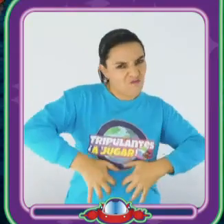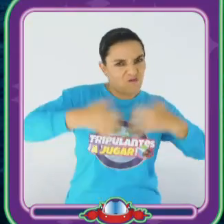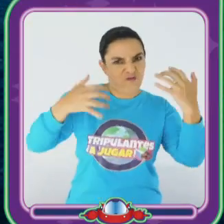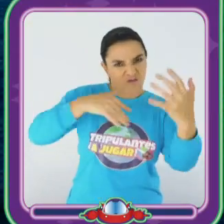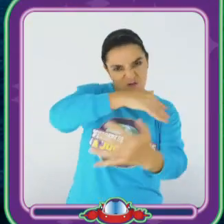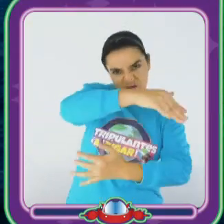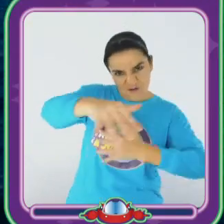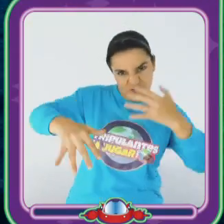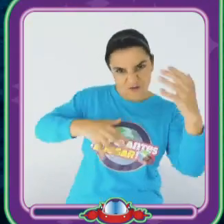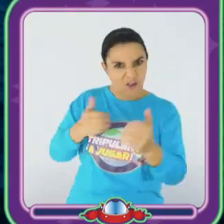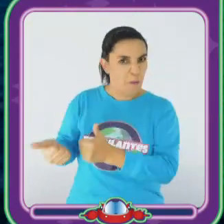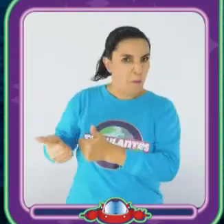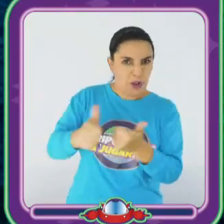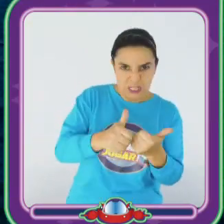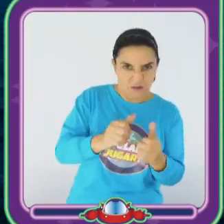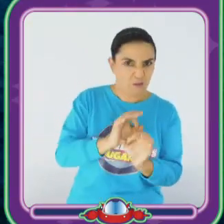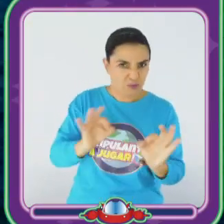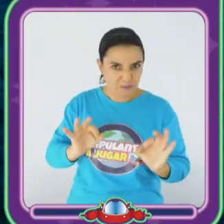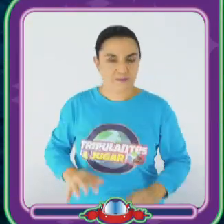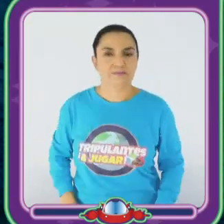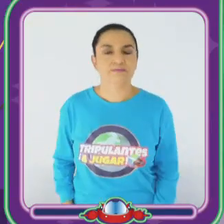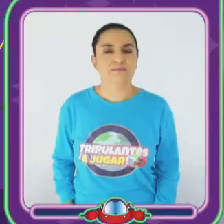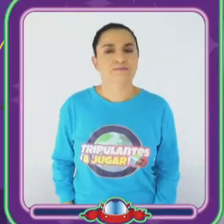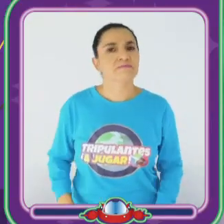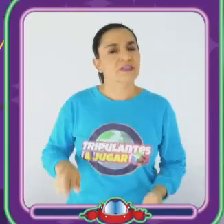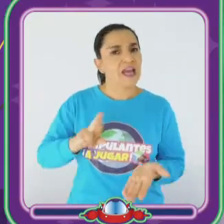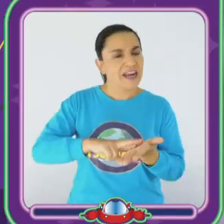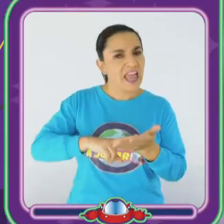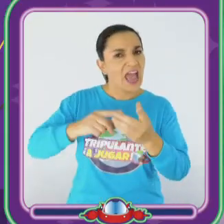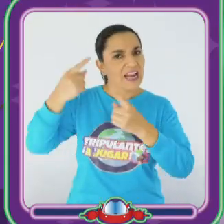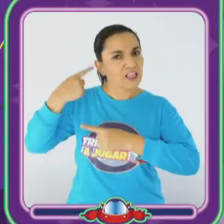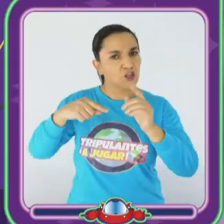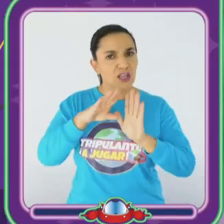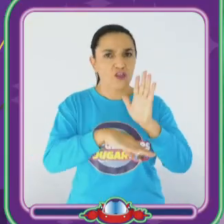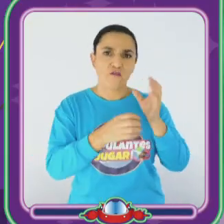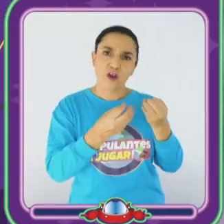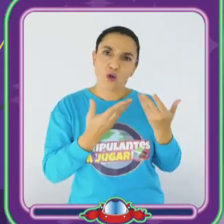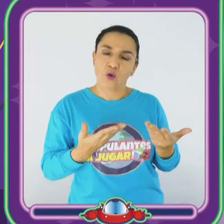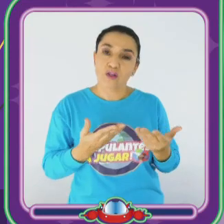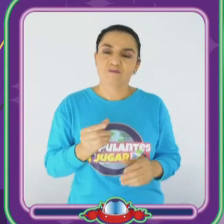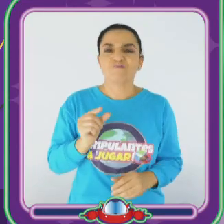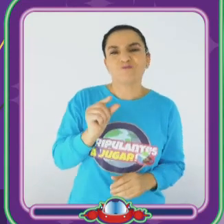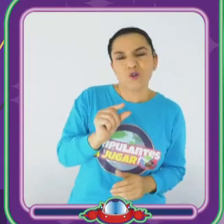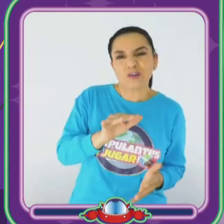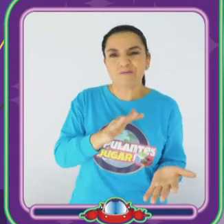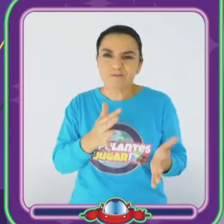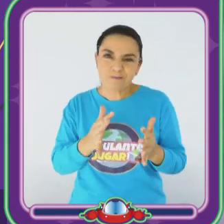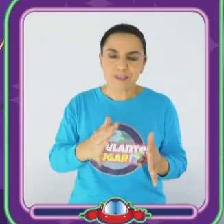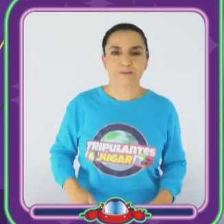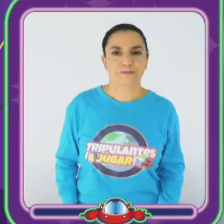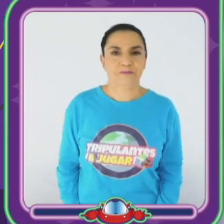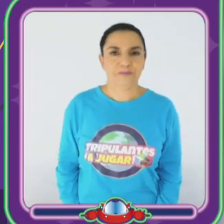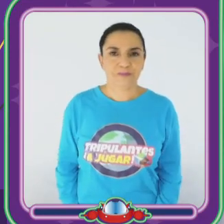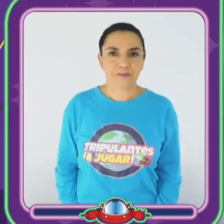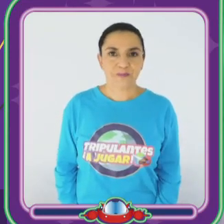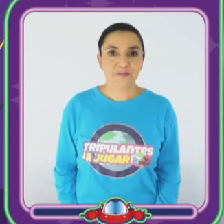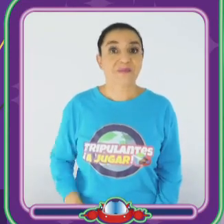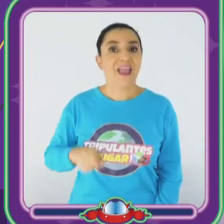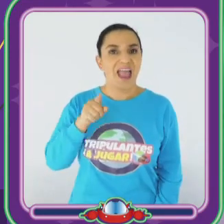furia surgía como una tormenta invencible. ¿Será real esa historia de Hilo 1? Un poco de las dos,